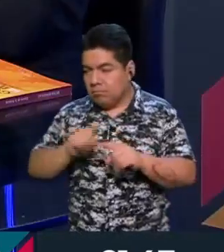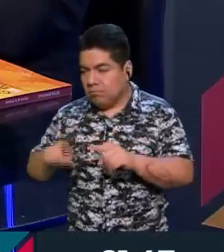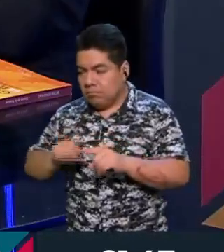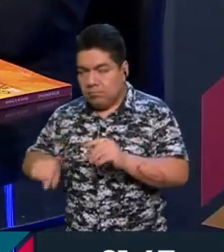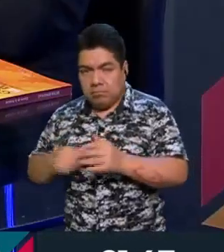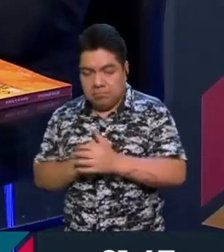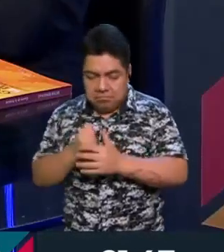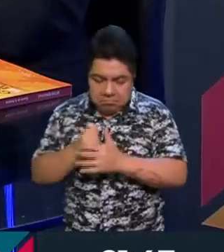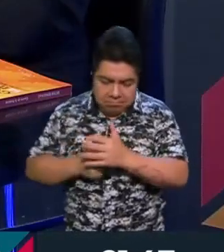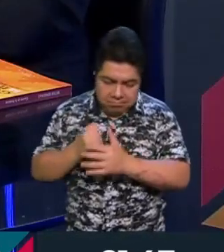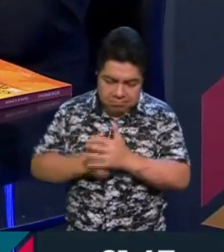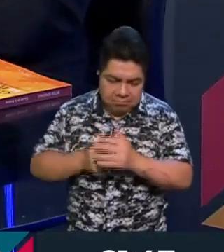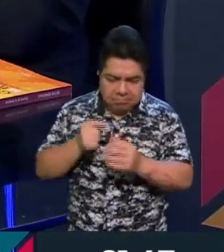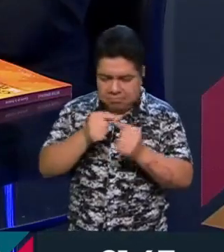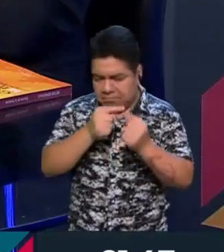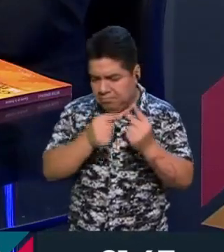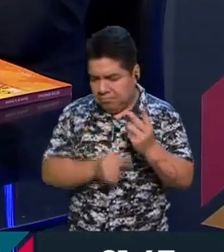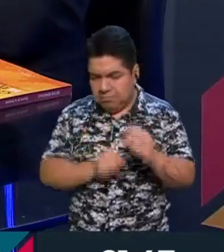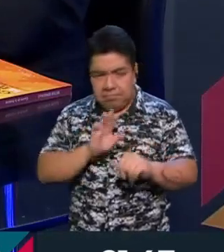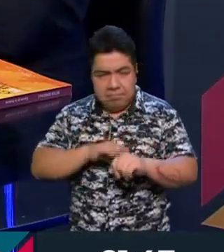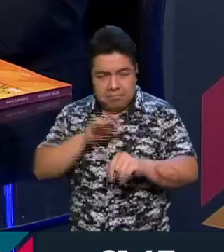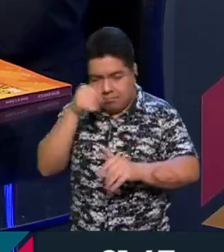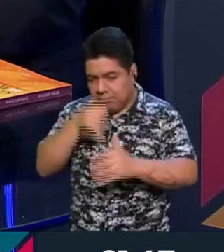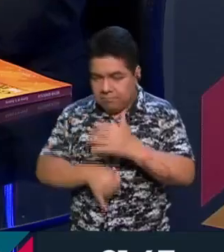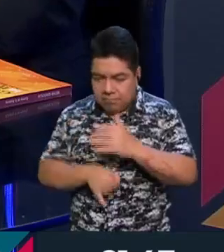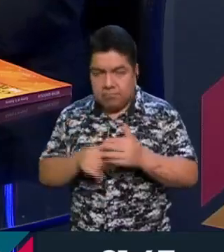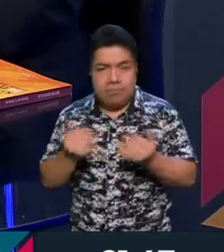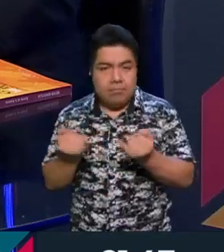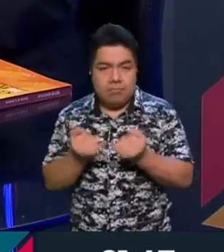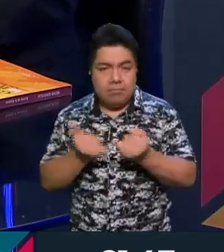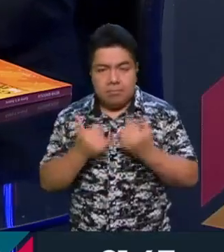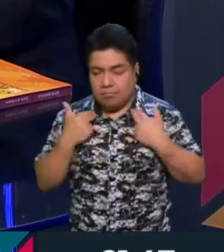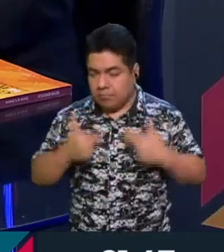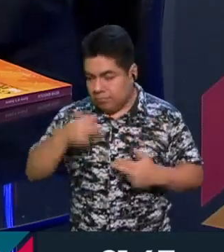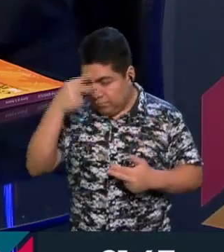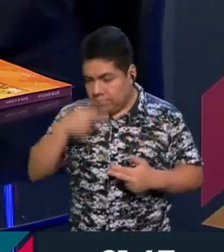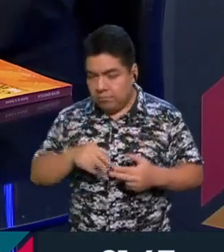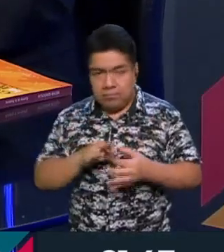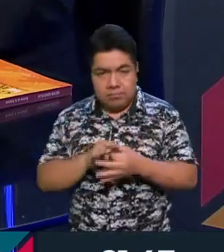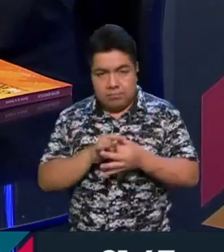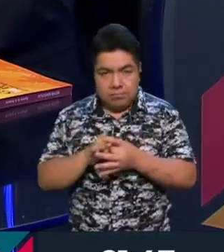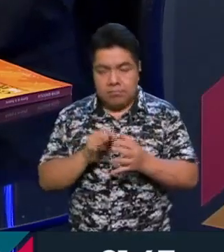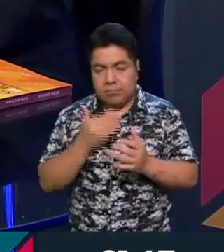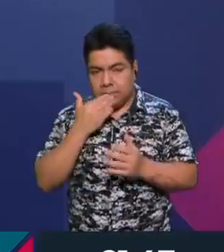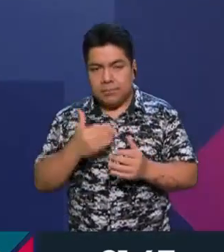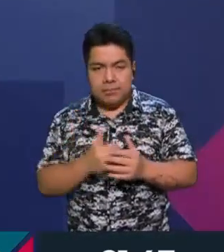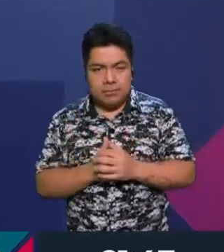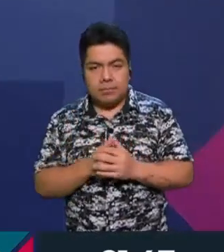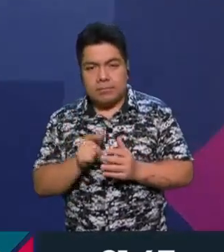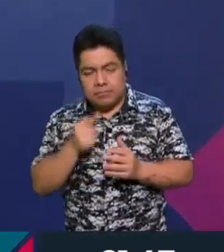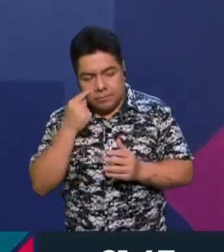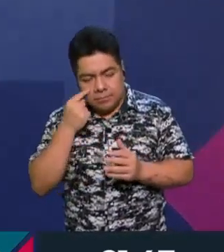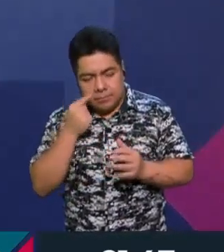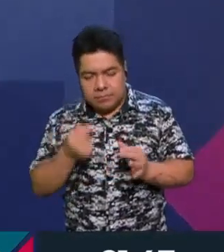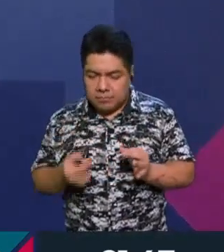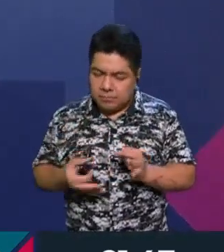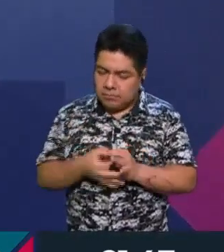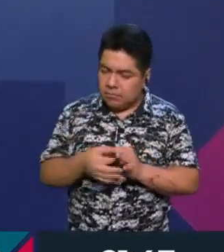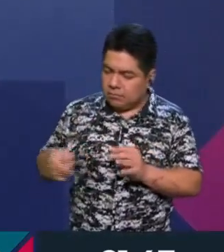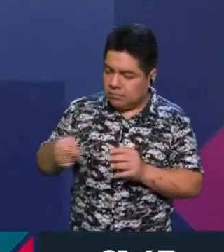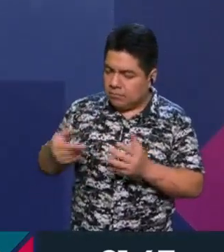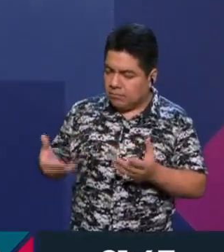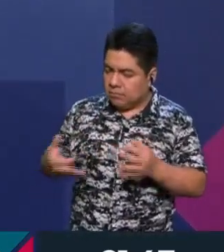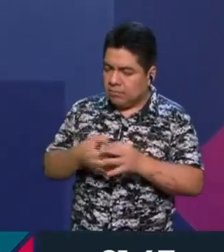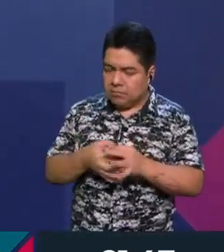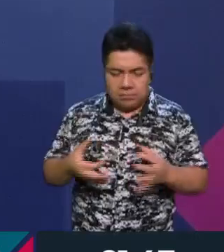Eso es, y muchas otras cosas más, el humanismo mexicano. Y es muy curiosa la coincidencia de